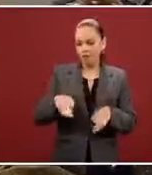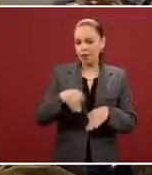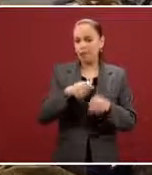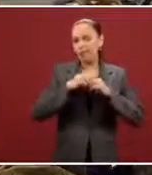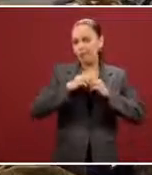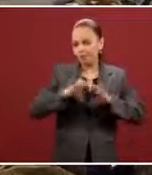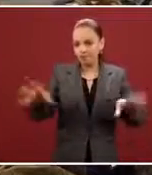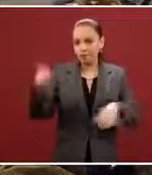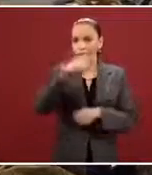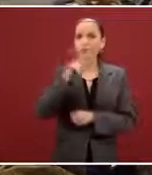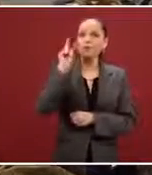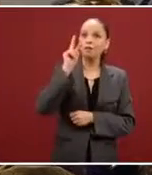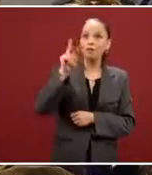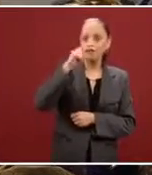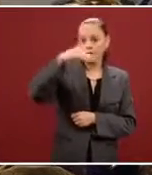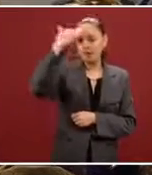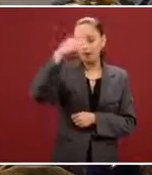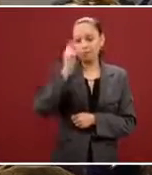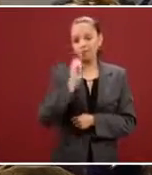no aparece nada.